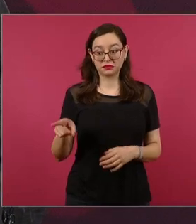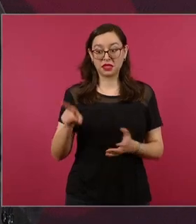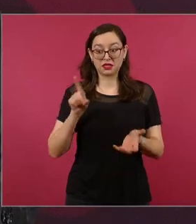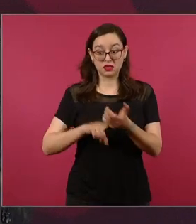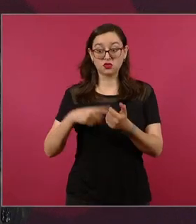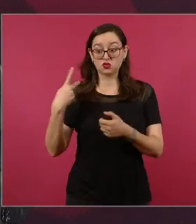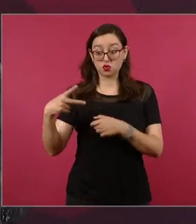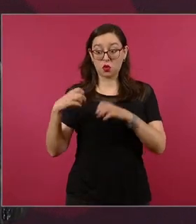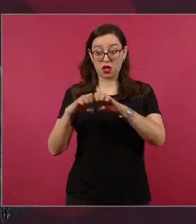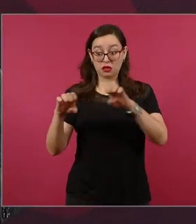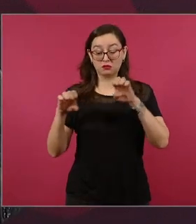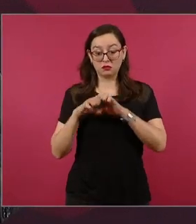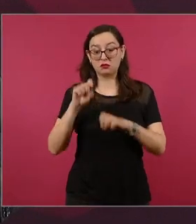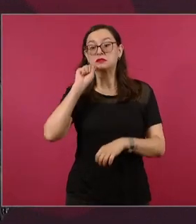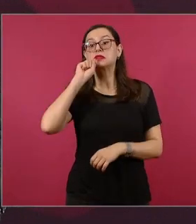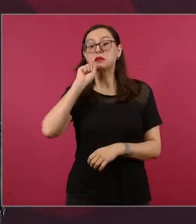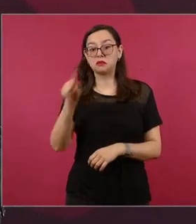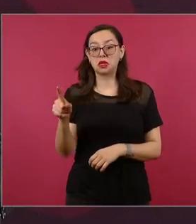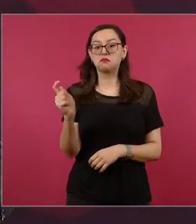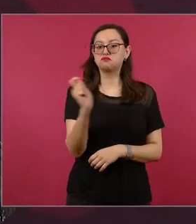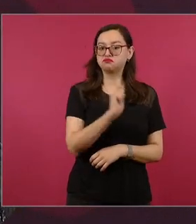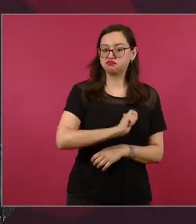profesionales, también